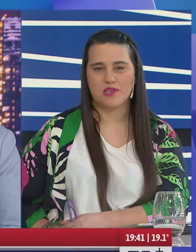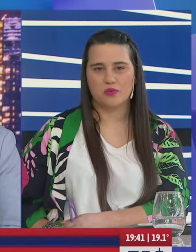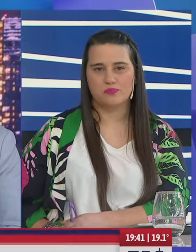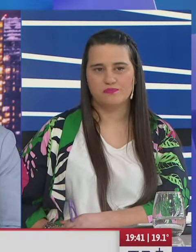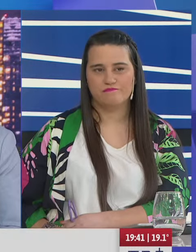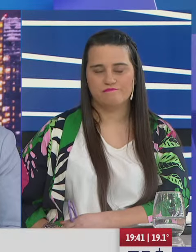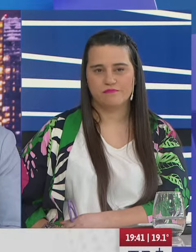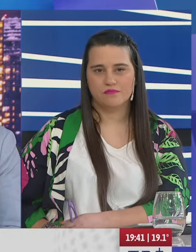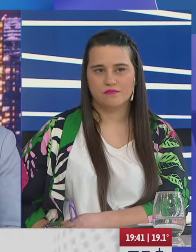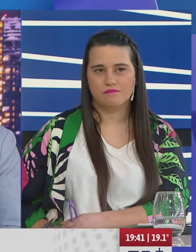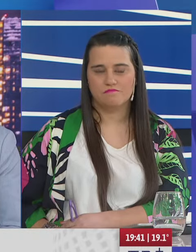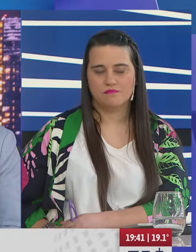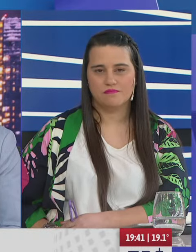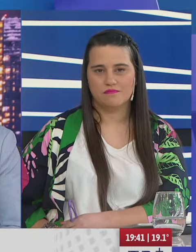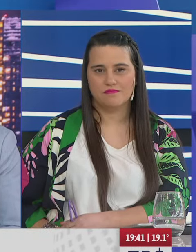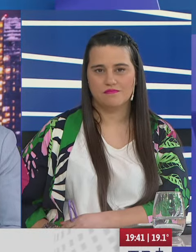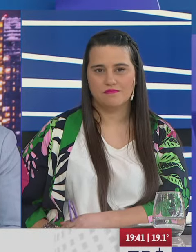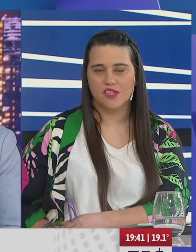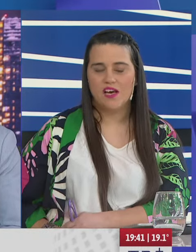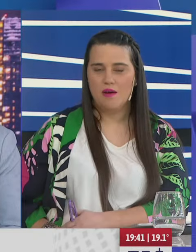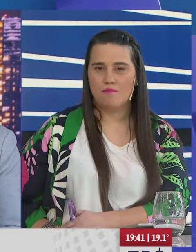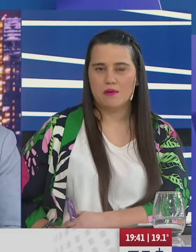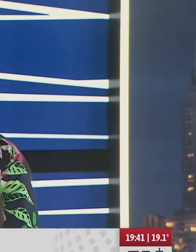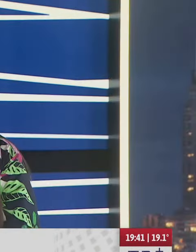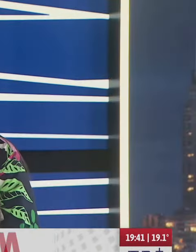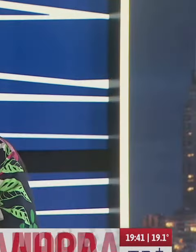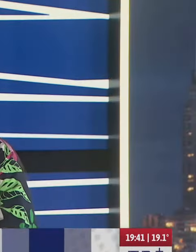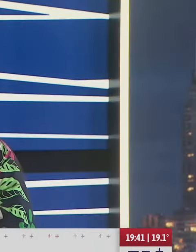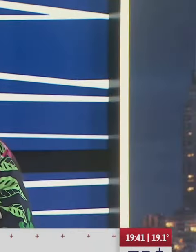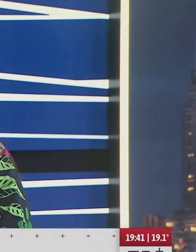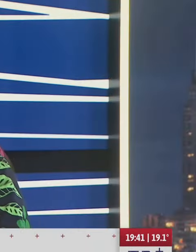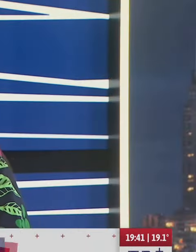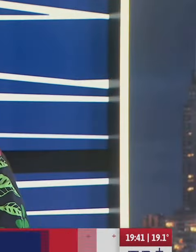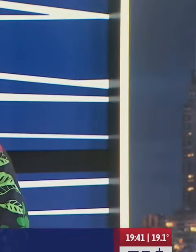mandamos un abrazo. Un placer. Abrazo. Vamos a seguir hablando, por supuesto.